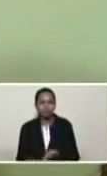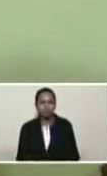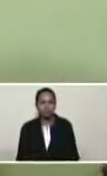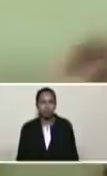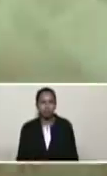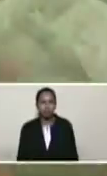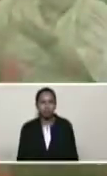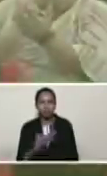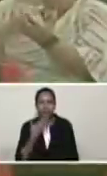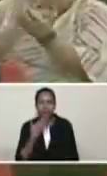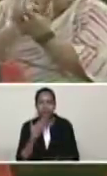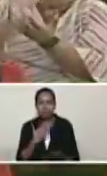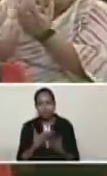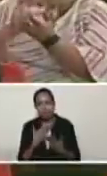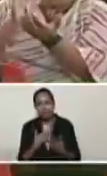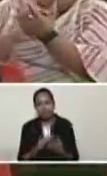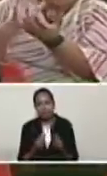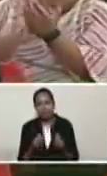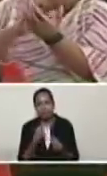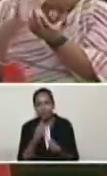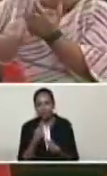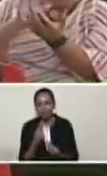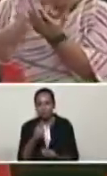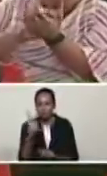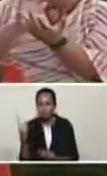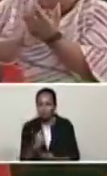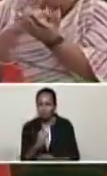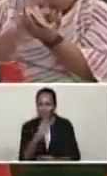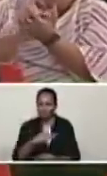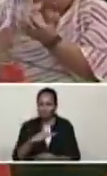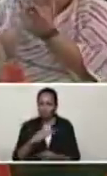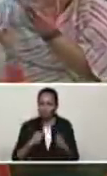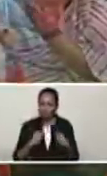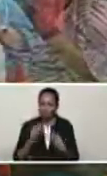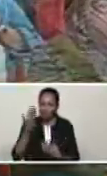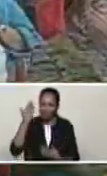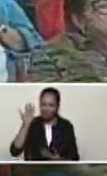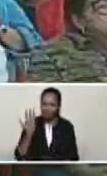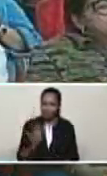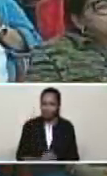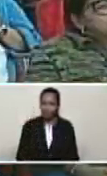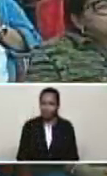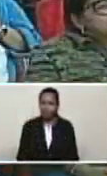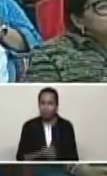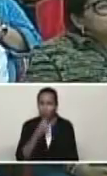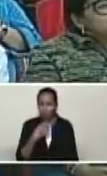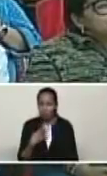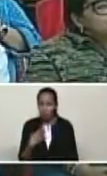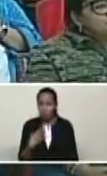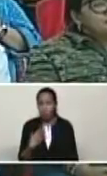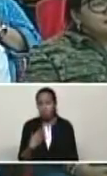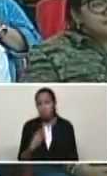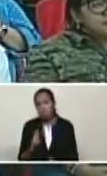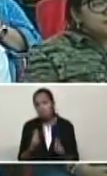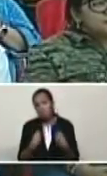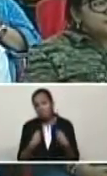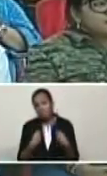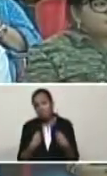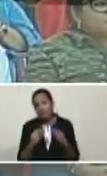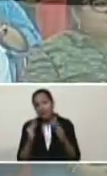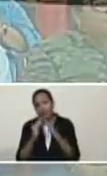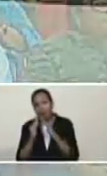Así es, Marisol. ¿Y qué nos dice? ¿De dónde venías tú? Cuéntanos. Bueno, yo vengo viviendo de casa de mi madre.